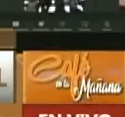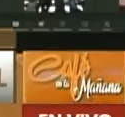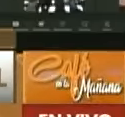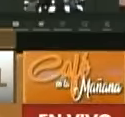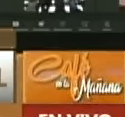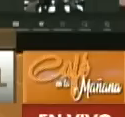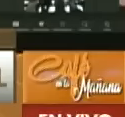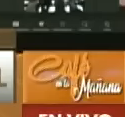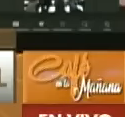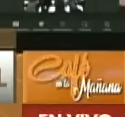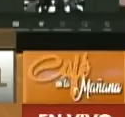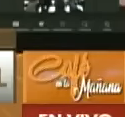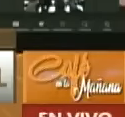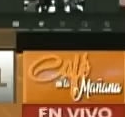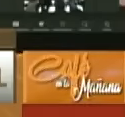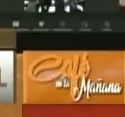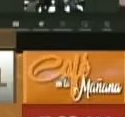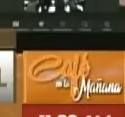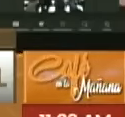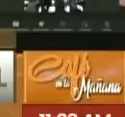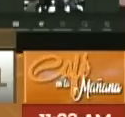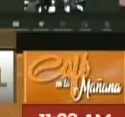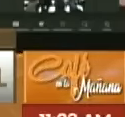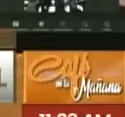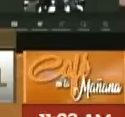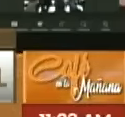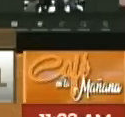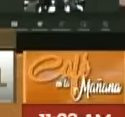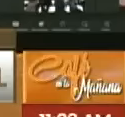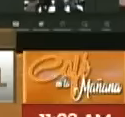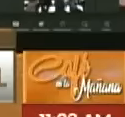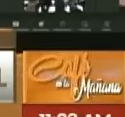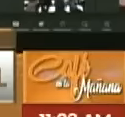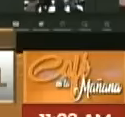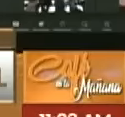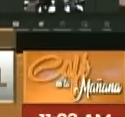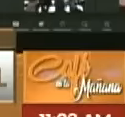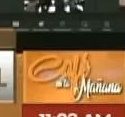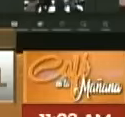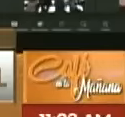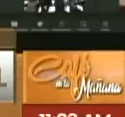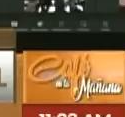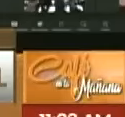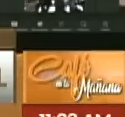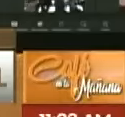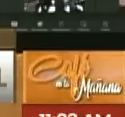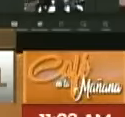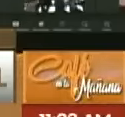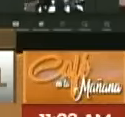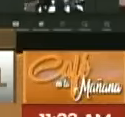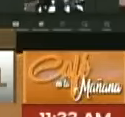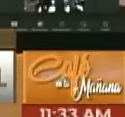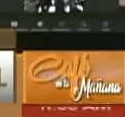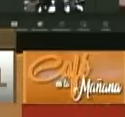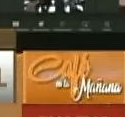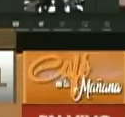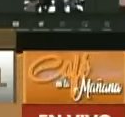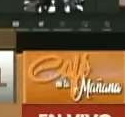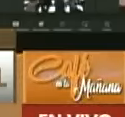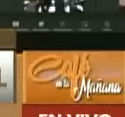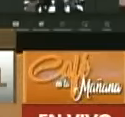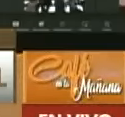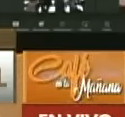desmoralizada, disgustada. Bueno, hay que tocarles la puerta, recordar de dónde venimos, recordar cómo eran las cosas aquí